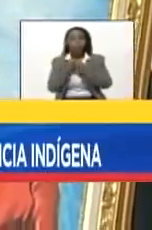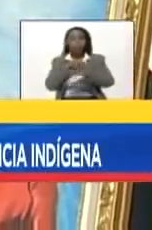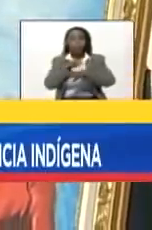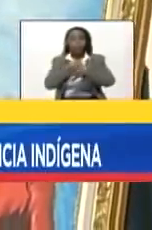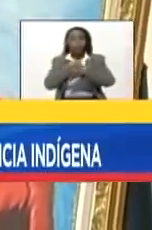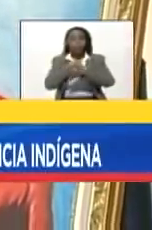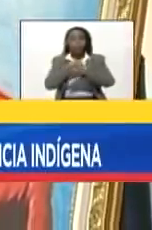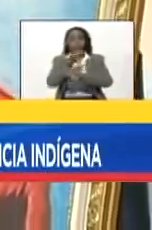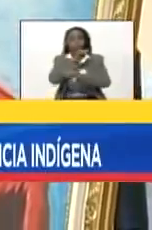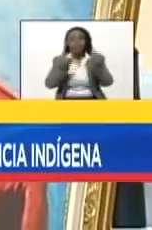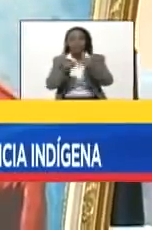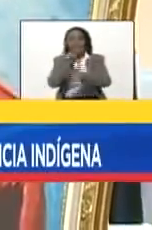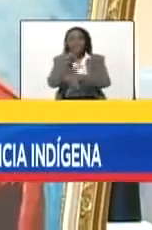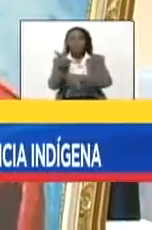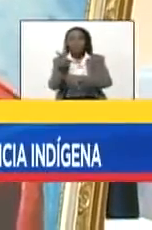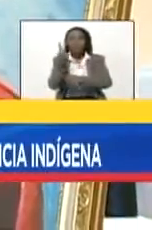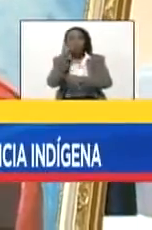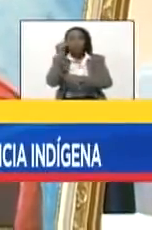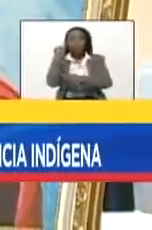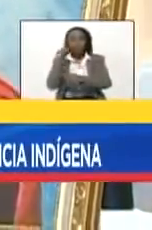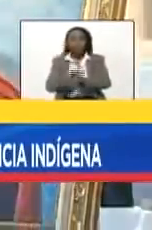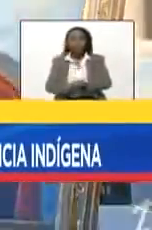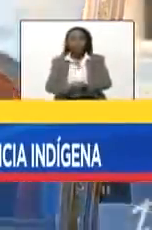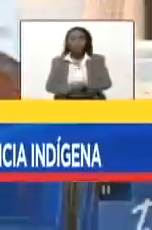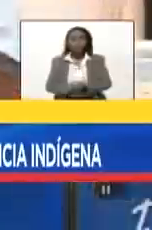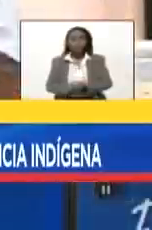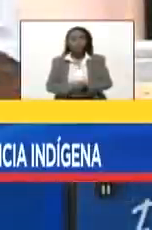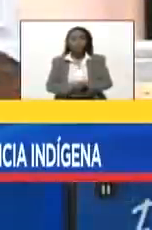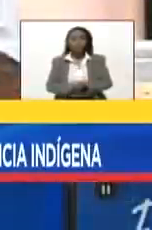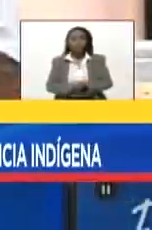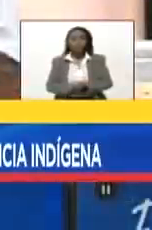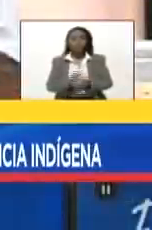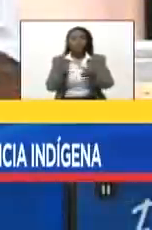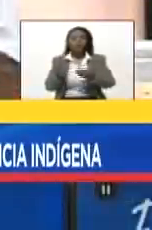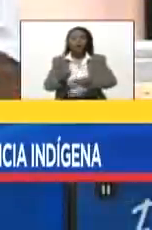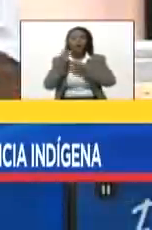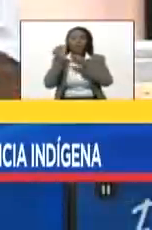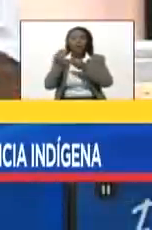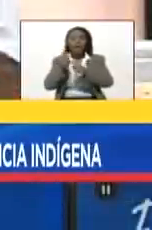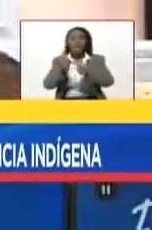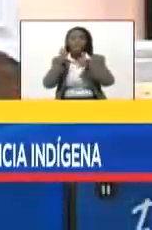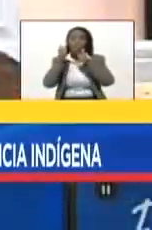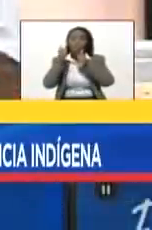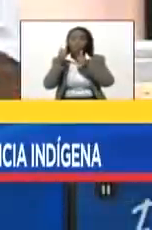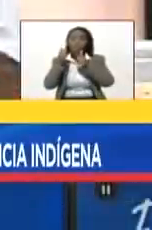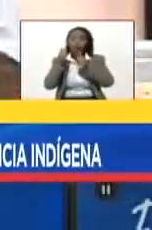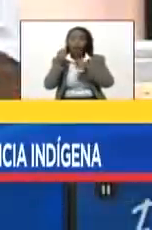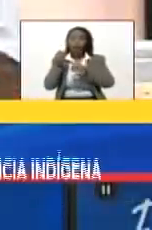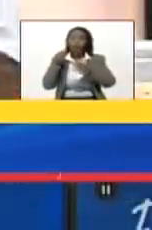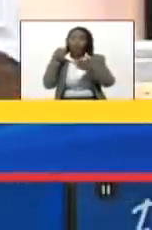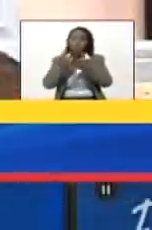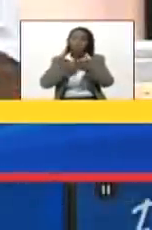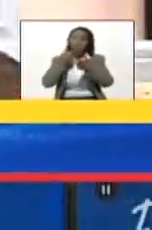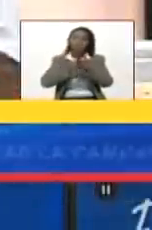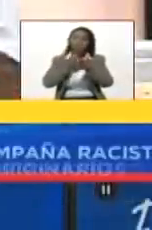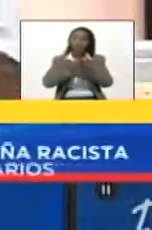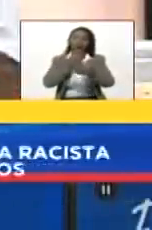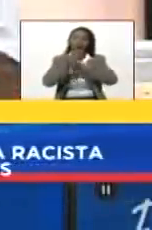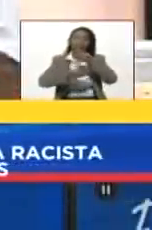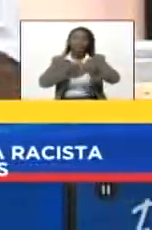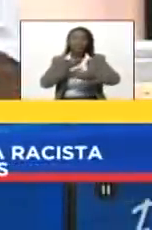ministras, viceministras, viceministros, hay que dar una buena batalla por la verdad.